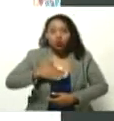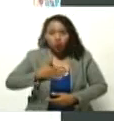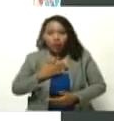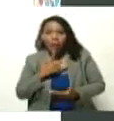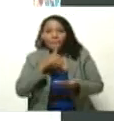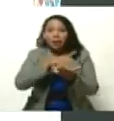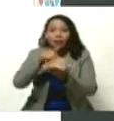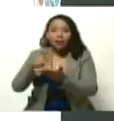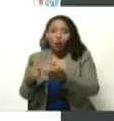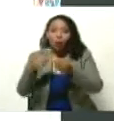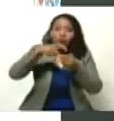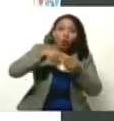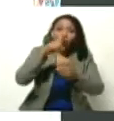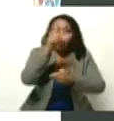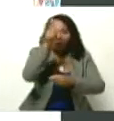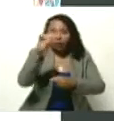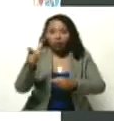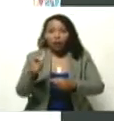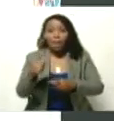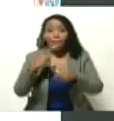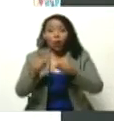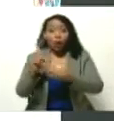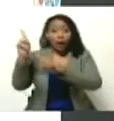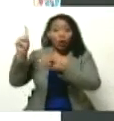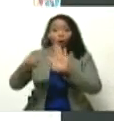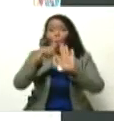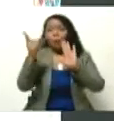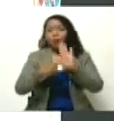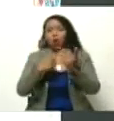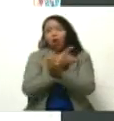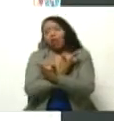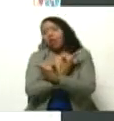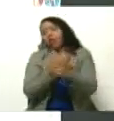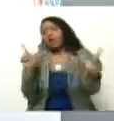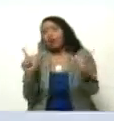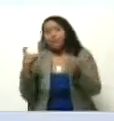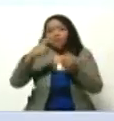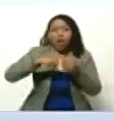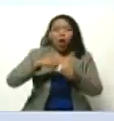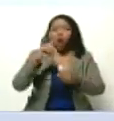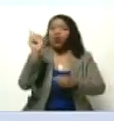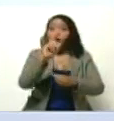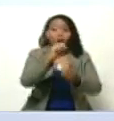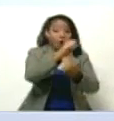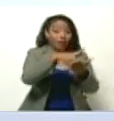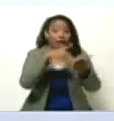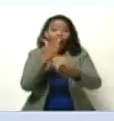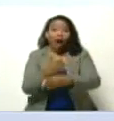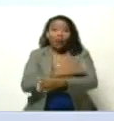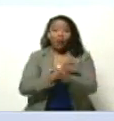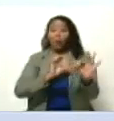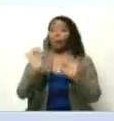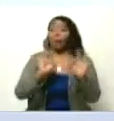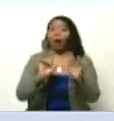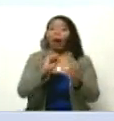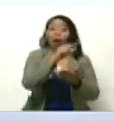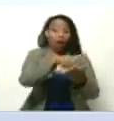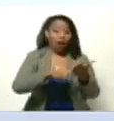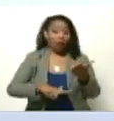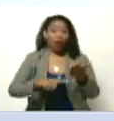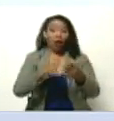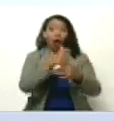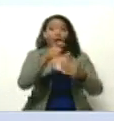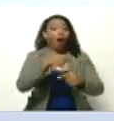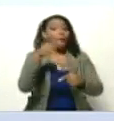cuántas personas puede postular a alguien, pero es absolutamente libre, sin coacción, sin listas previas, sin